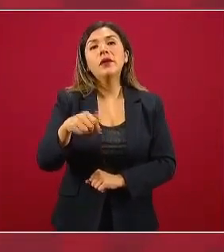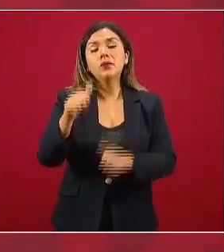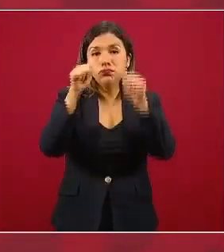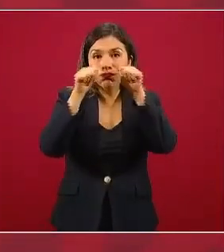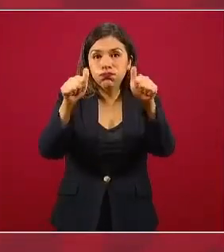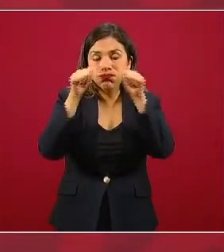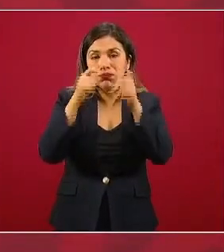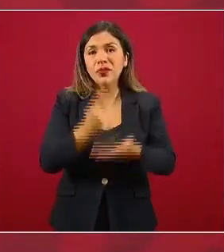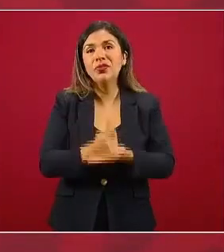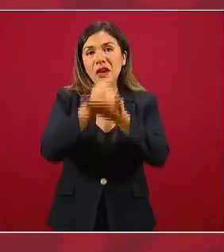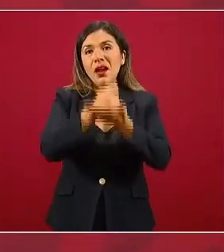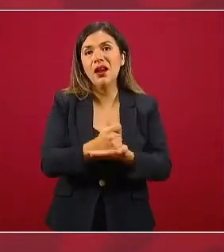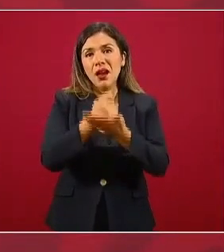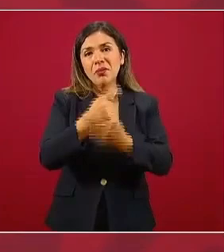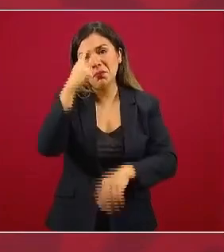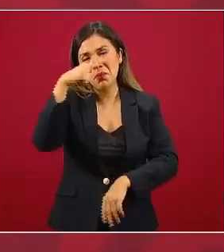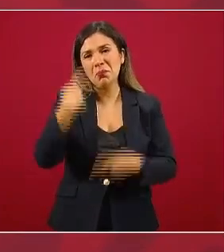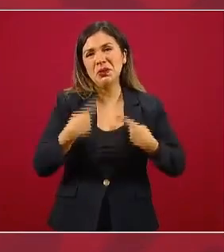la terapia intensiva,